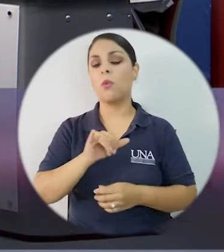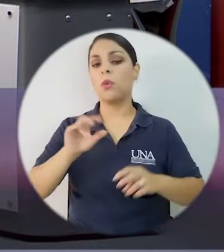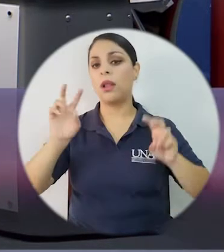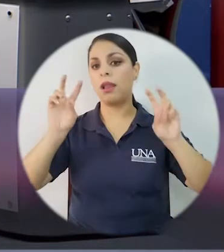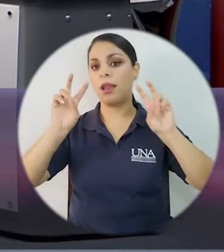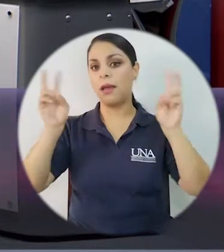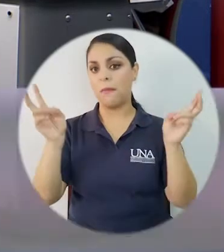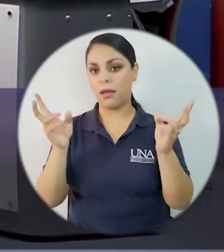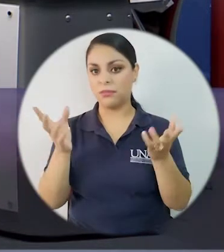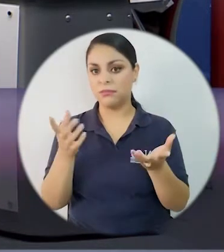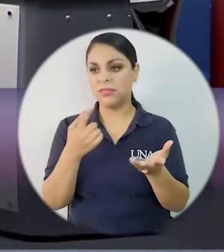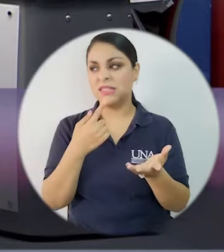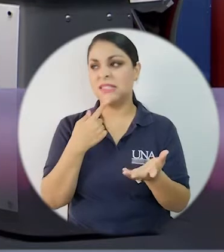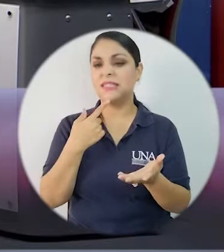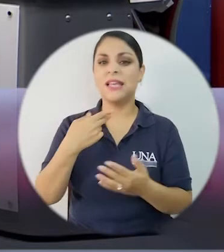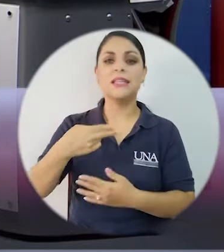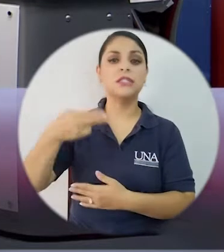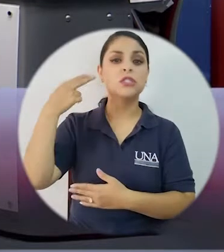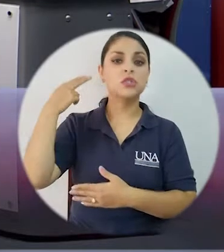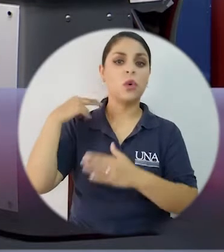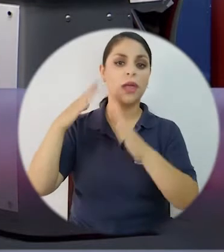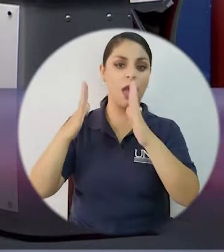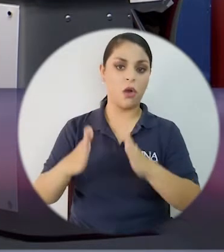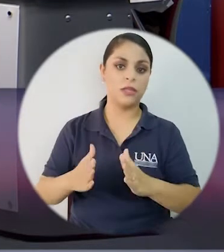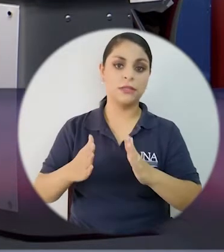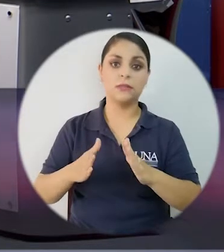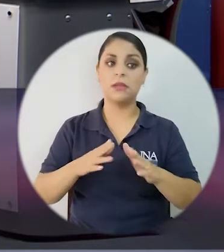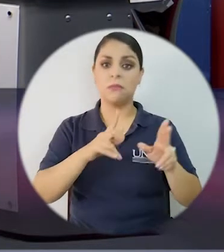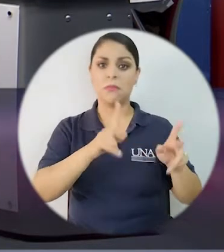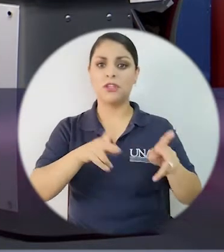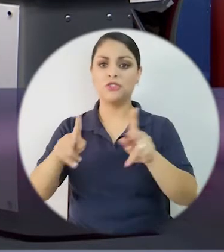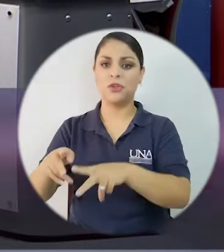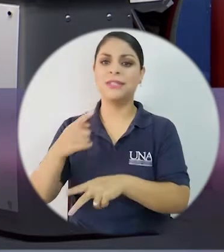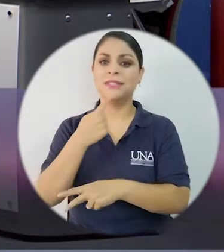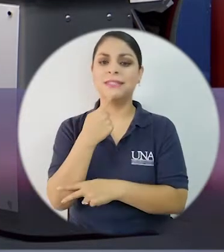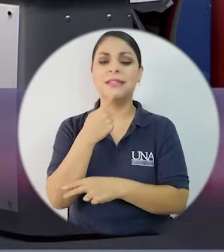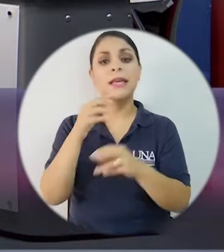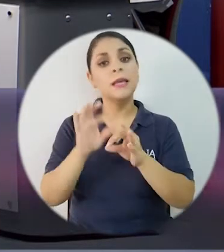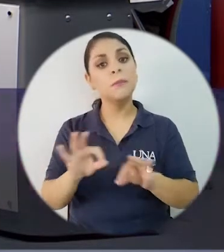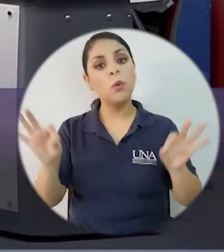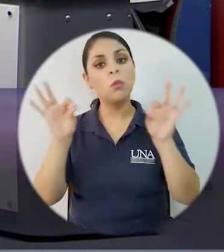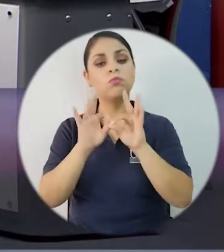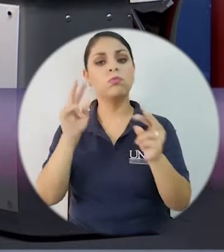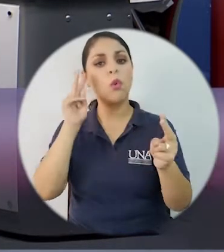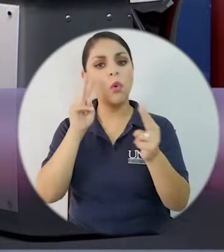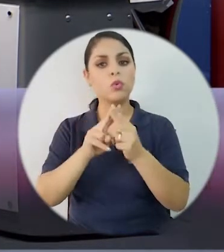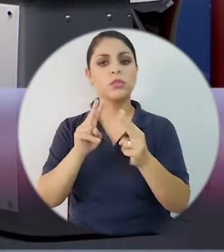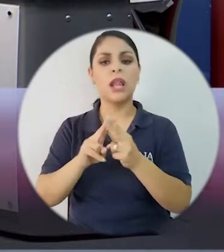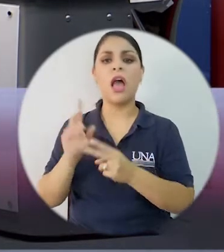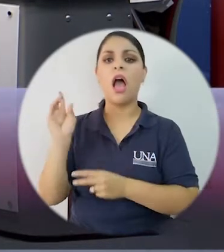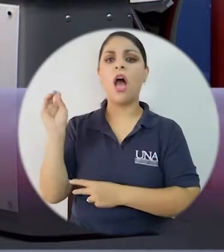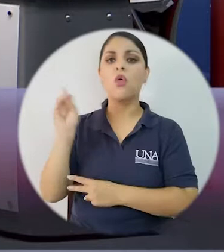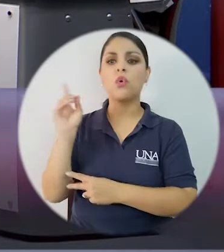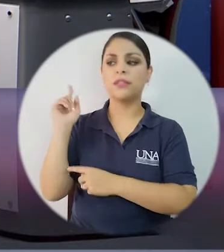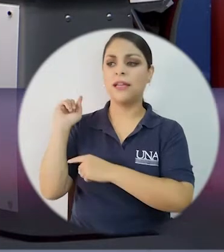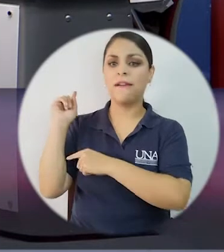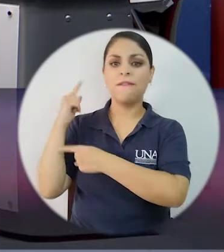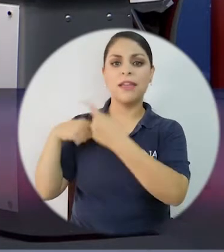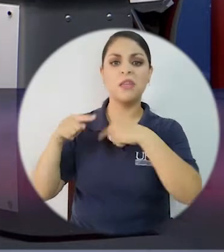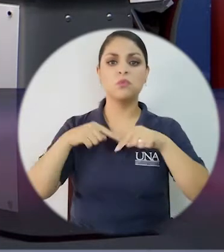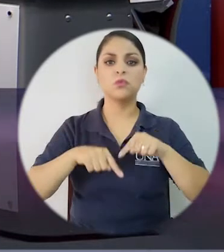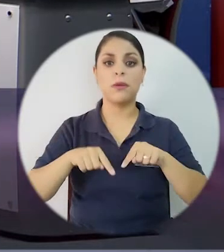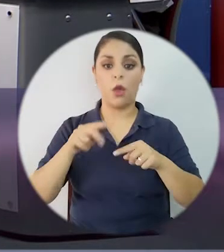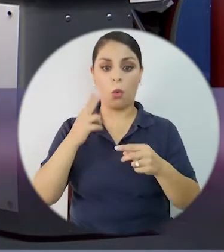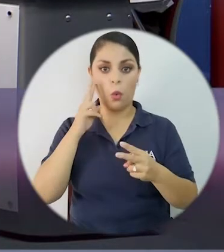un lema que hay entre, ¿verdad?, las y los historiadores, pero también lo dice la gente, es importante conocer de dónde venimos para entender